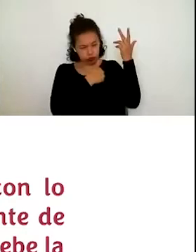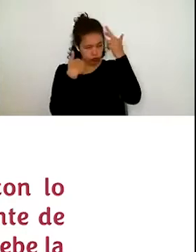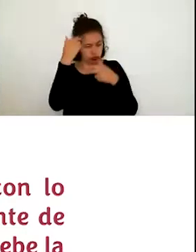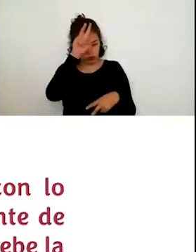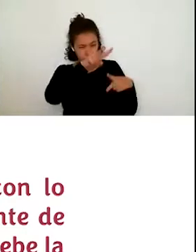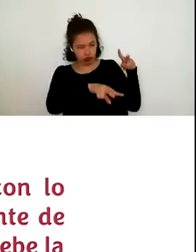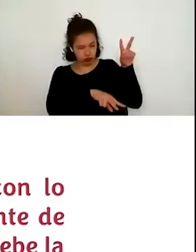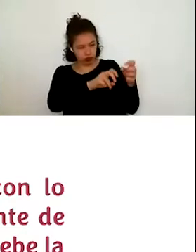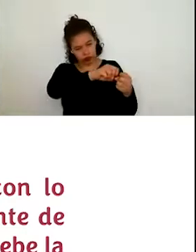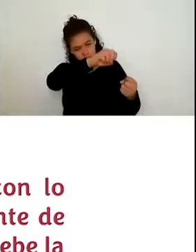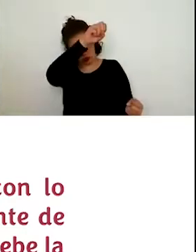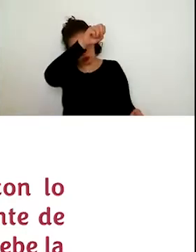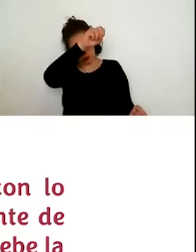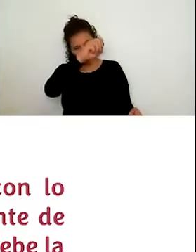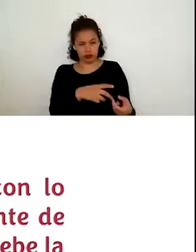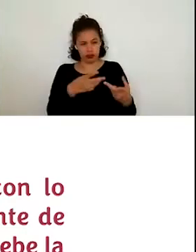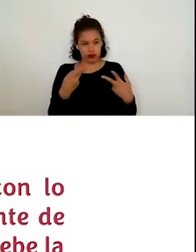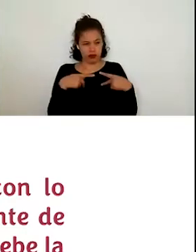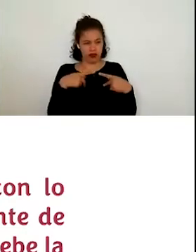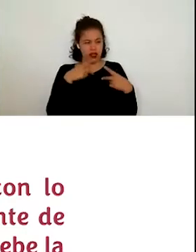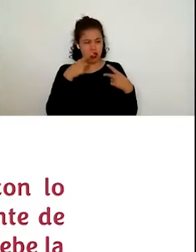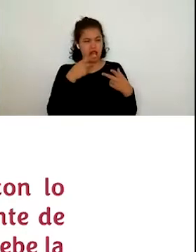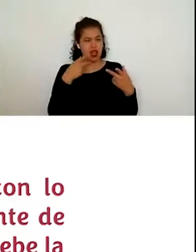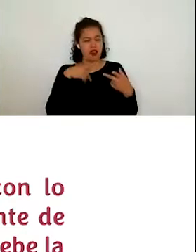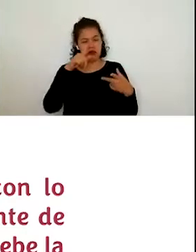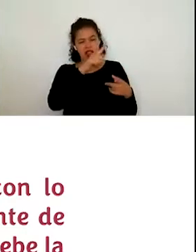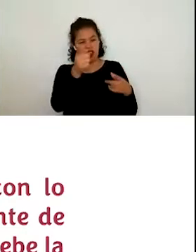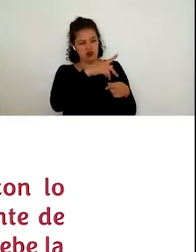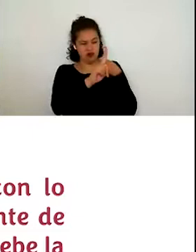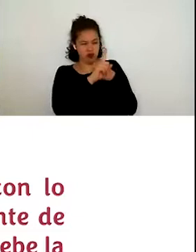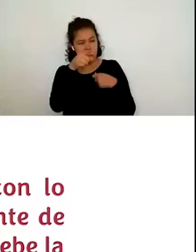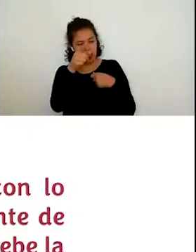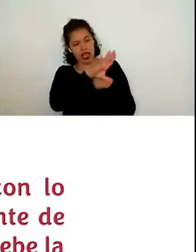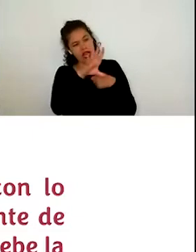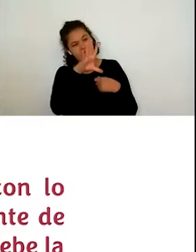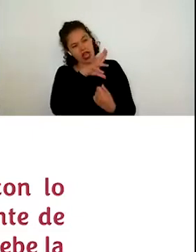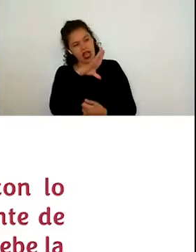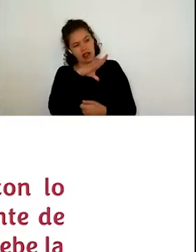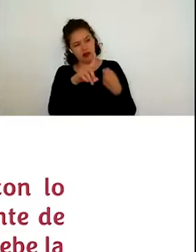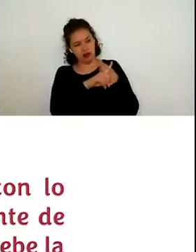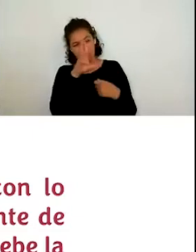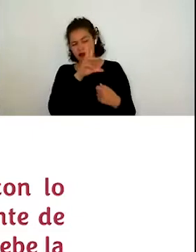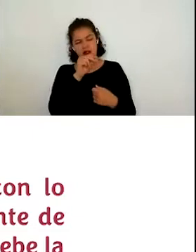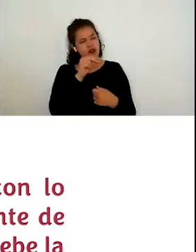les están poniendo el donante no les afecte más que beneficiarles por el donativo.